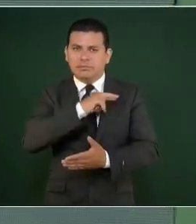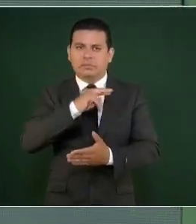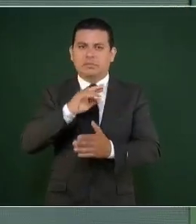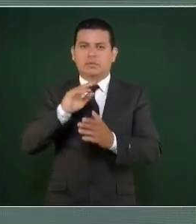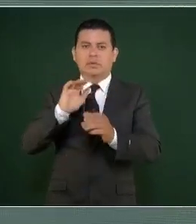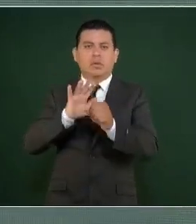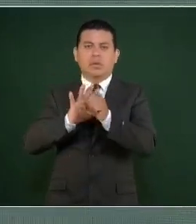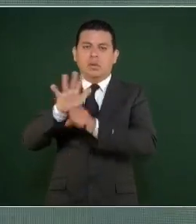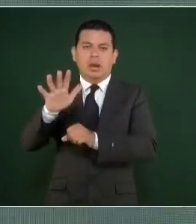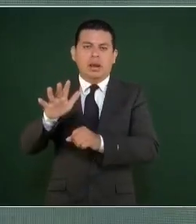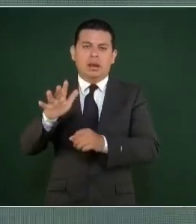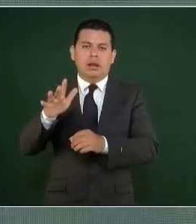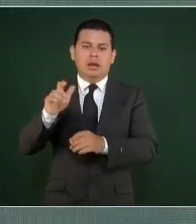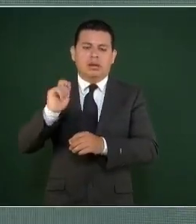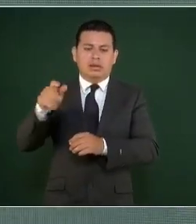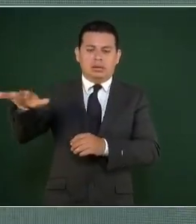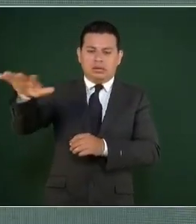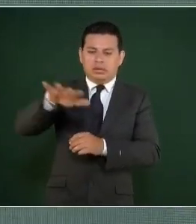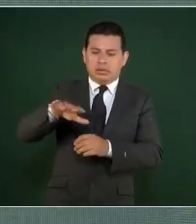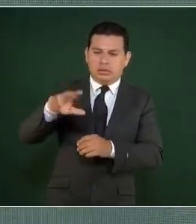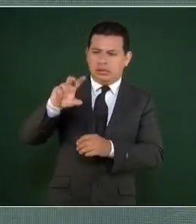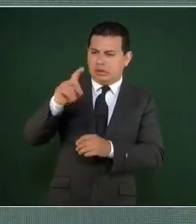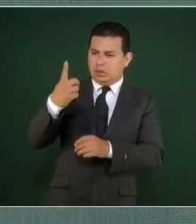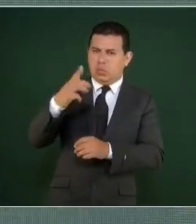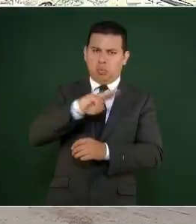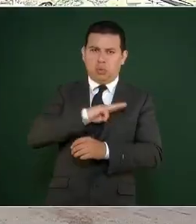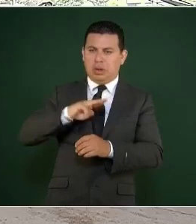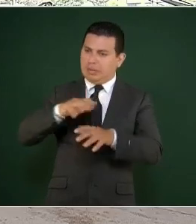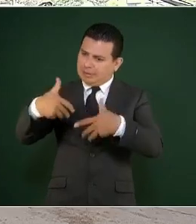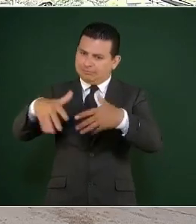ayudar, creo que a 31 municipios